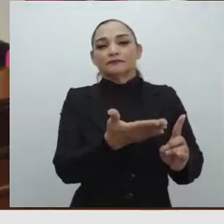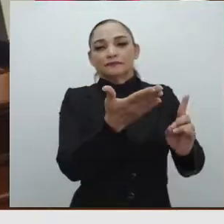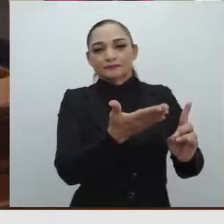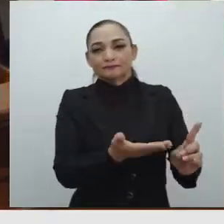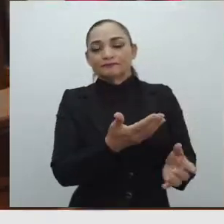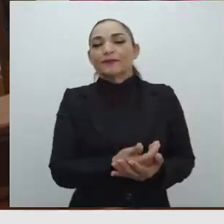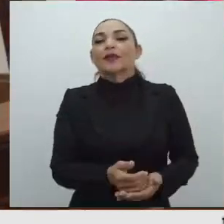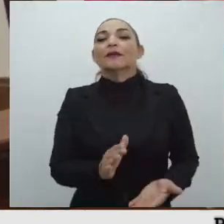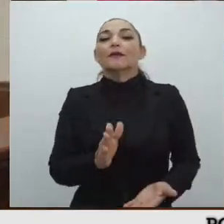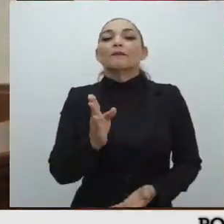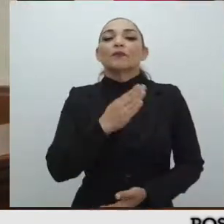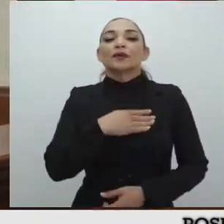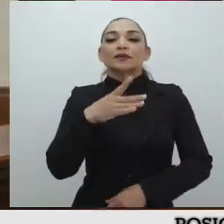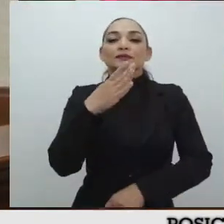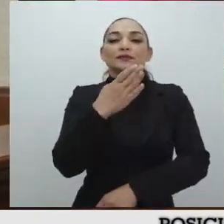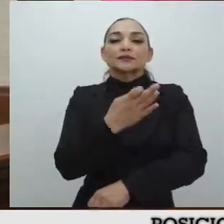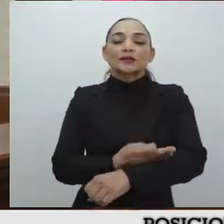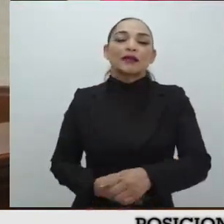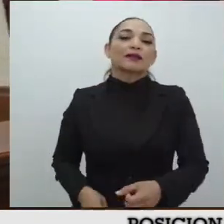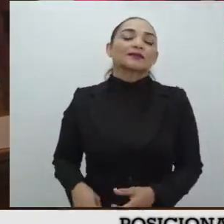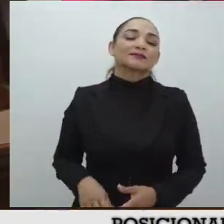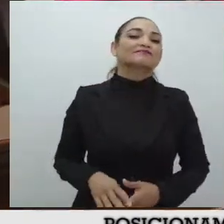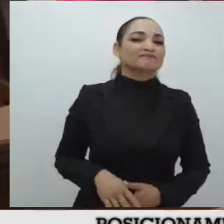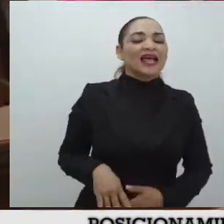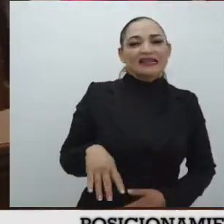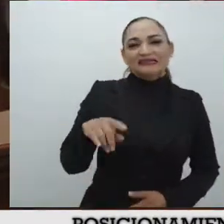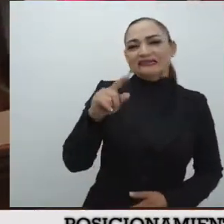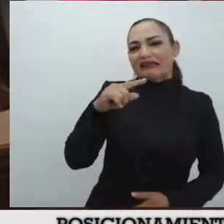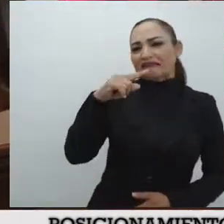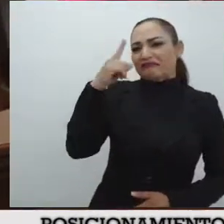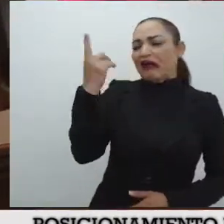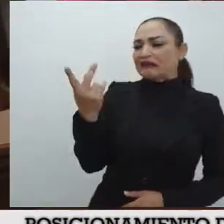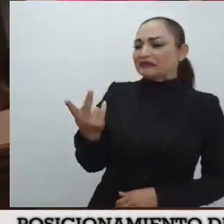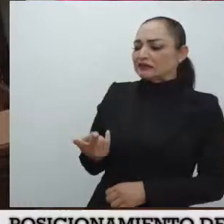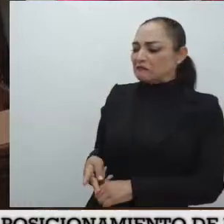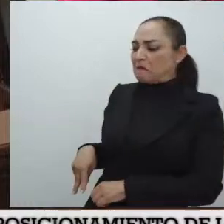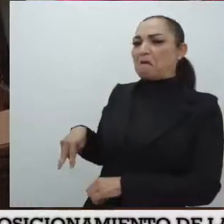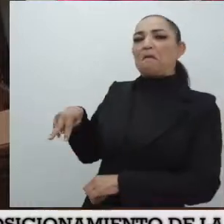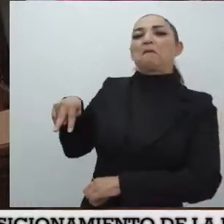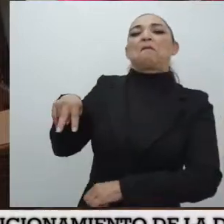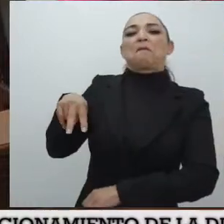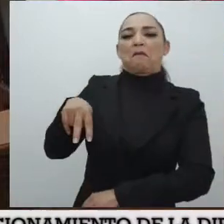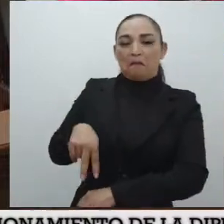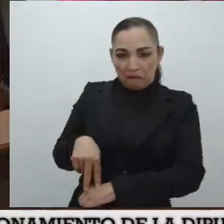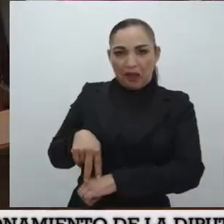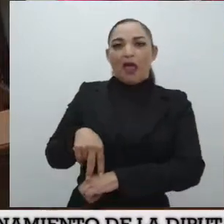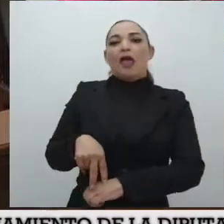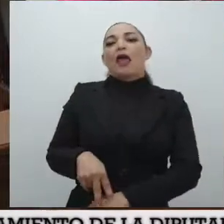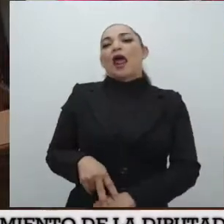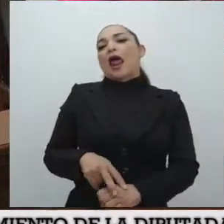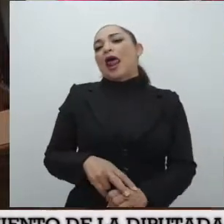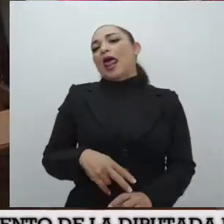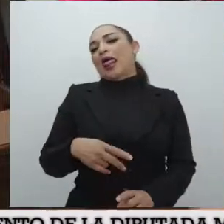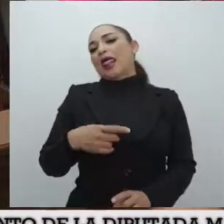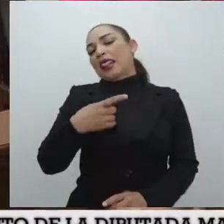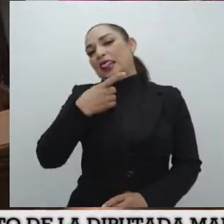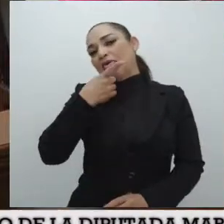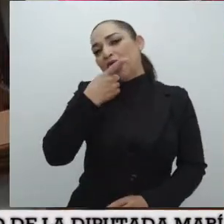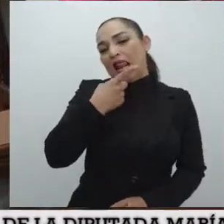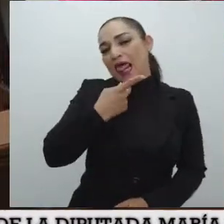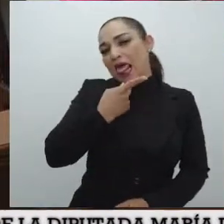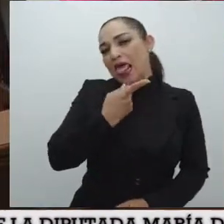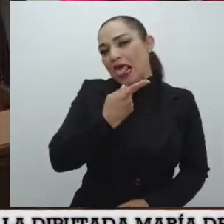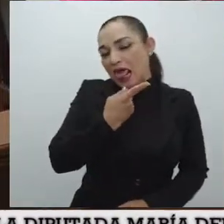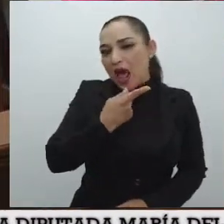Buenas tardes. Es muy fácil venir y subirte aquí a la tribuna y señalar y decir que otras personas